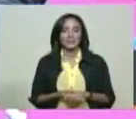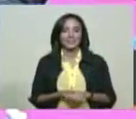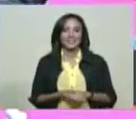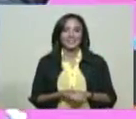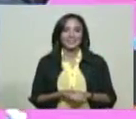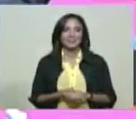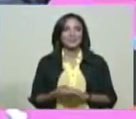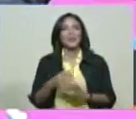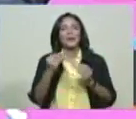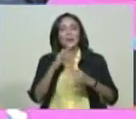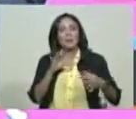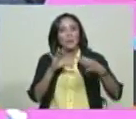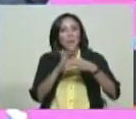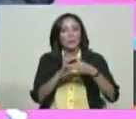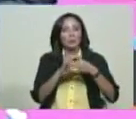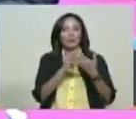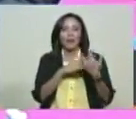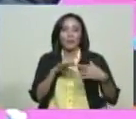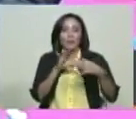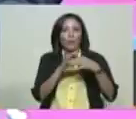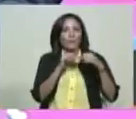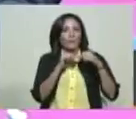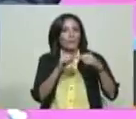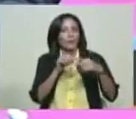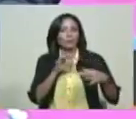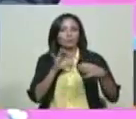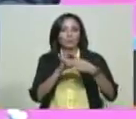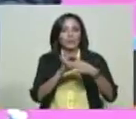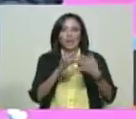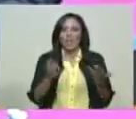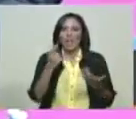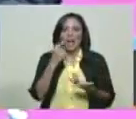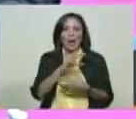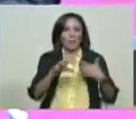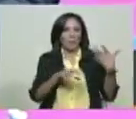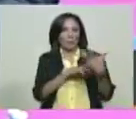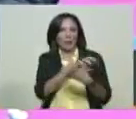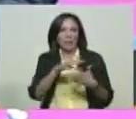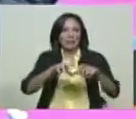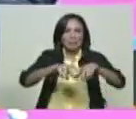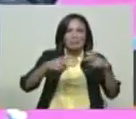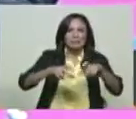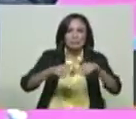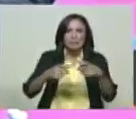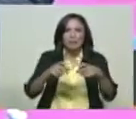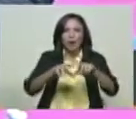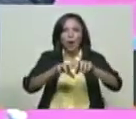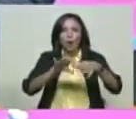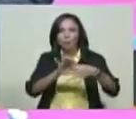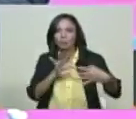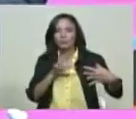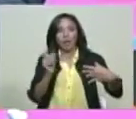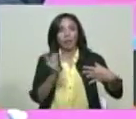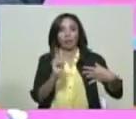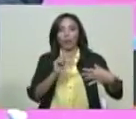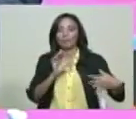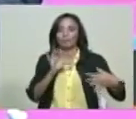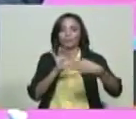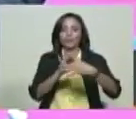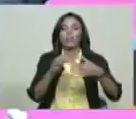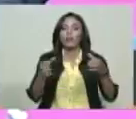abonar en la unión para cuidar la unión para no permitir que se abra una fisura una sola fisura en la unión del partido